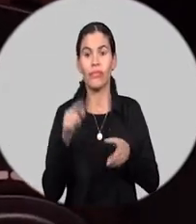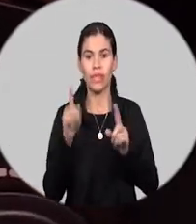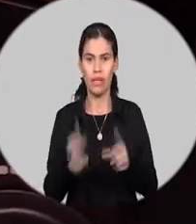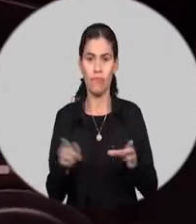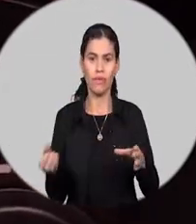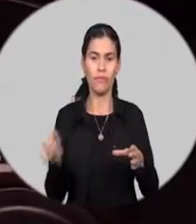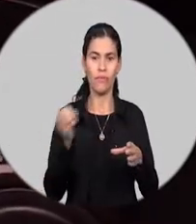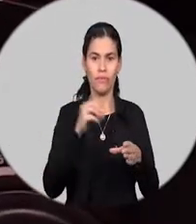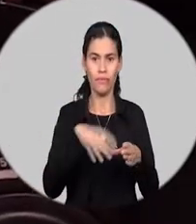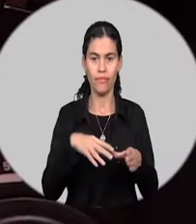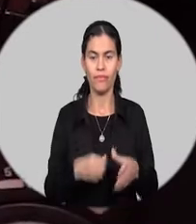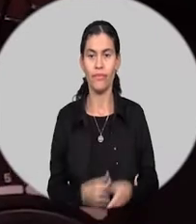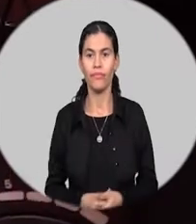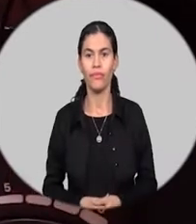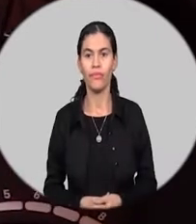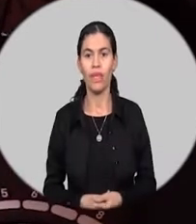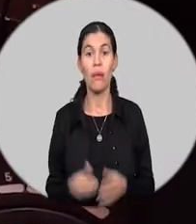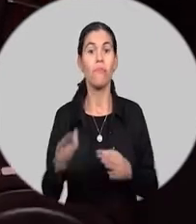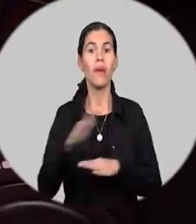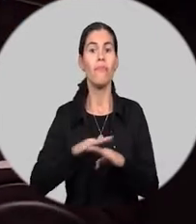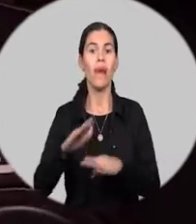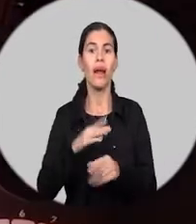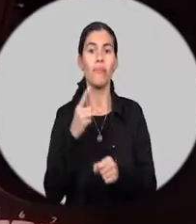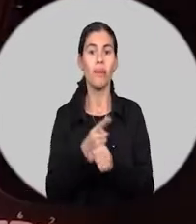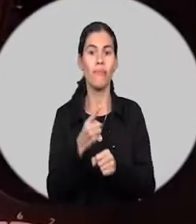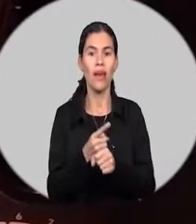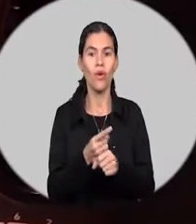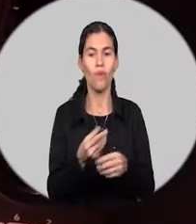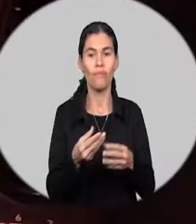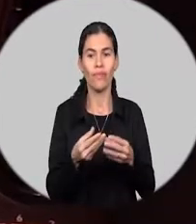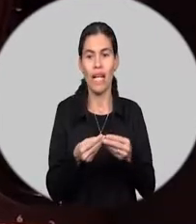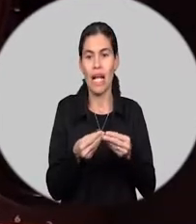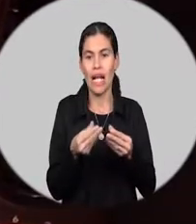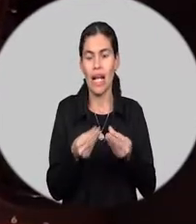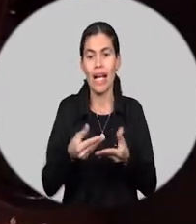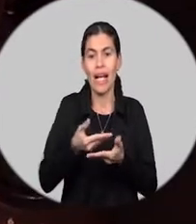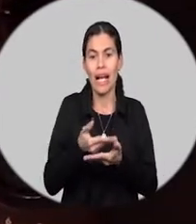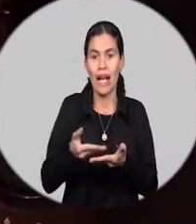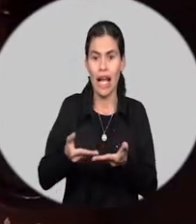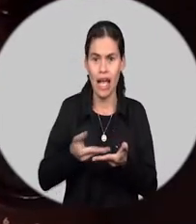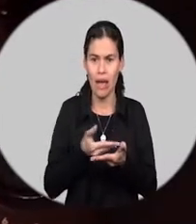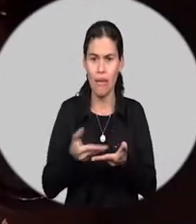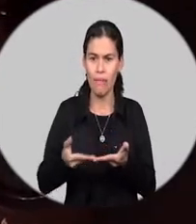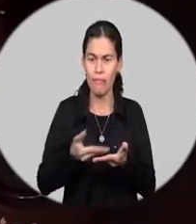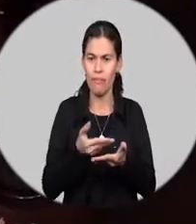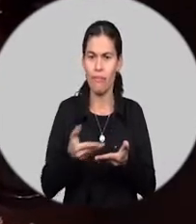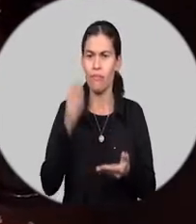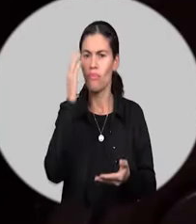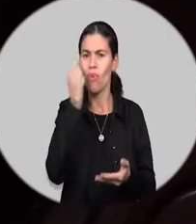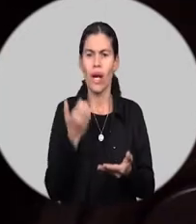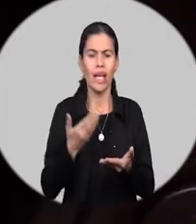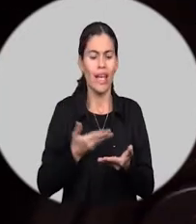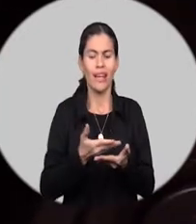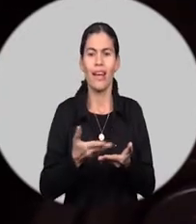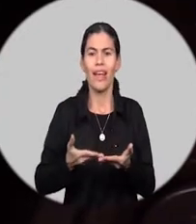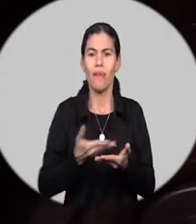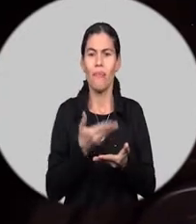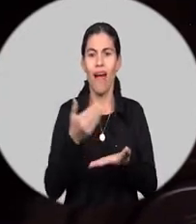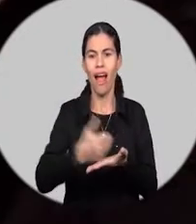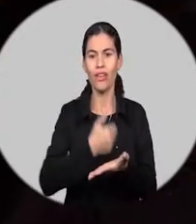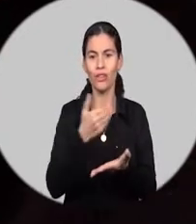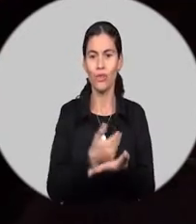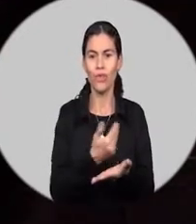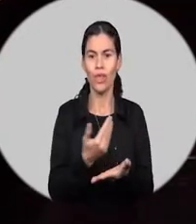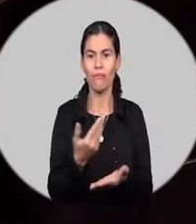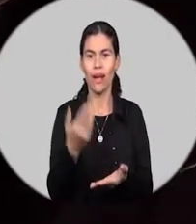Lo que vamos a hacer es la elaboración del cremado. Yo particularmente prefiero la forma del cremado porque mantiene su